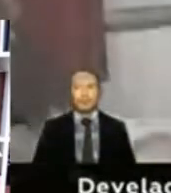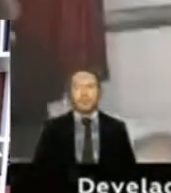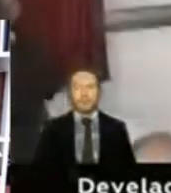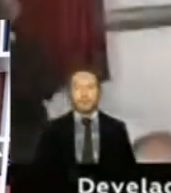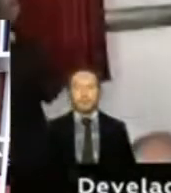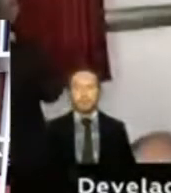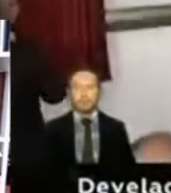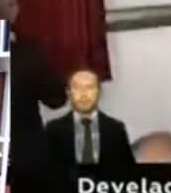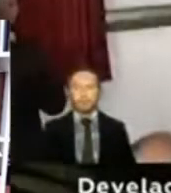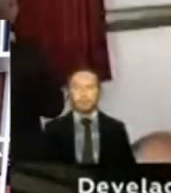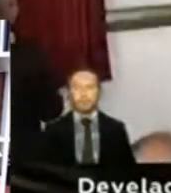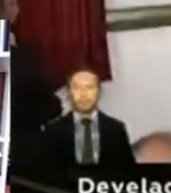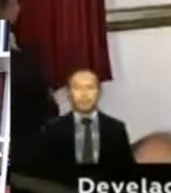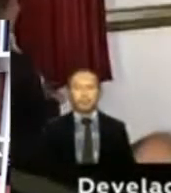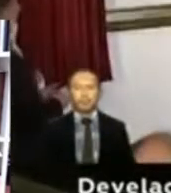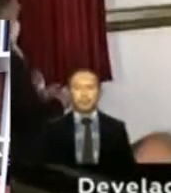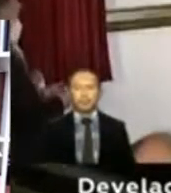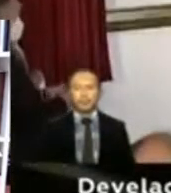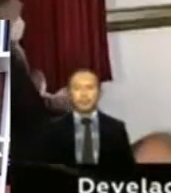básicamente es